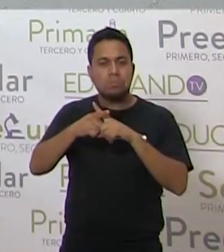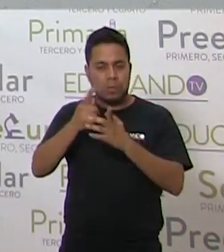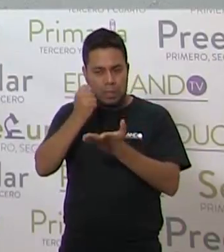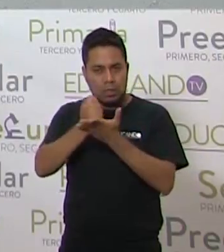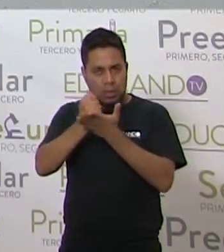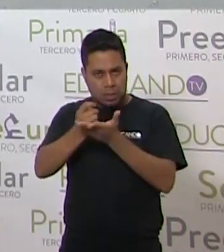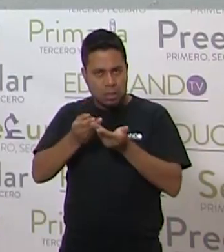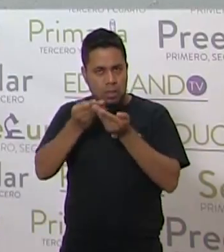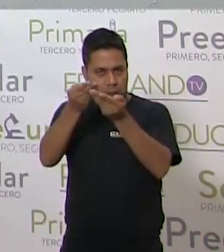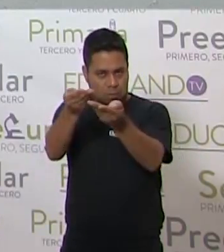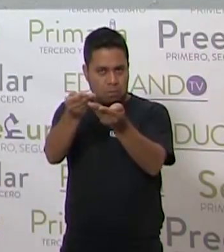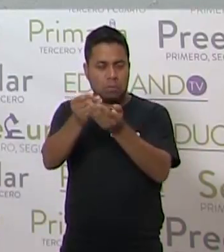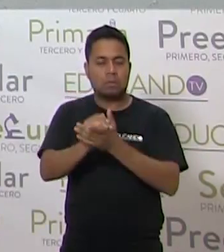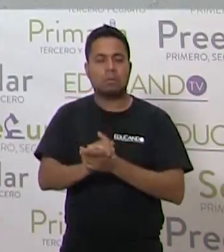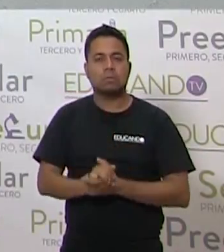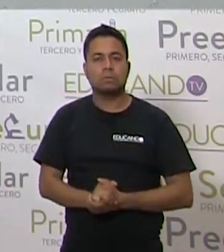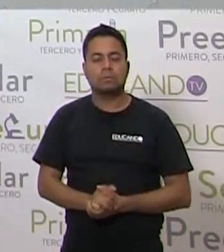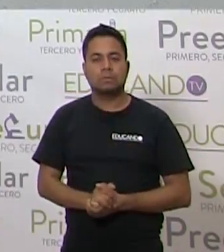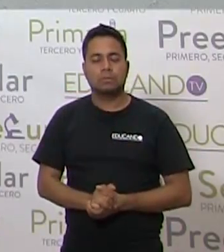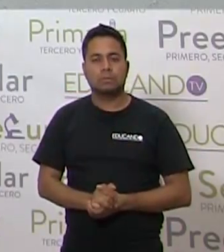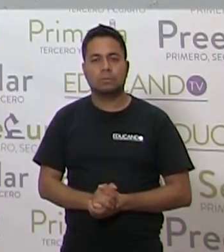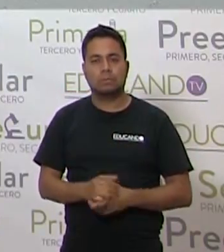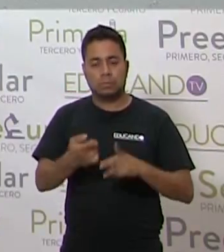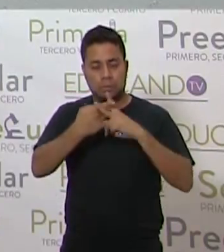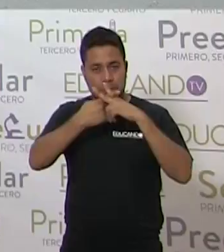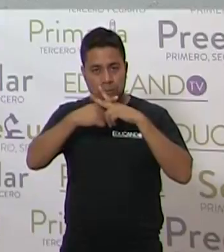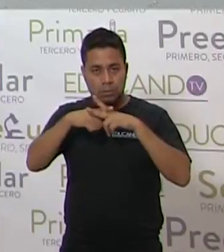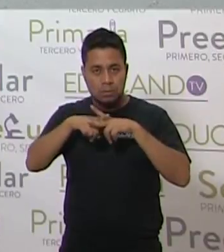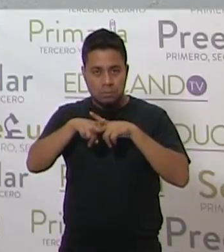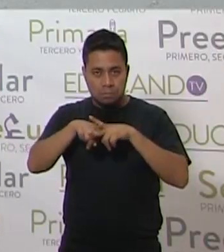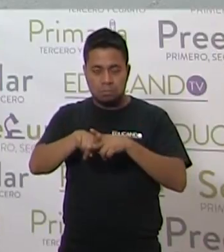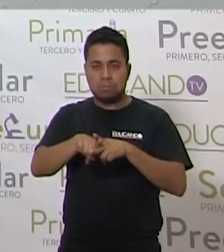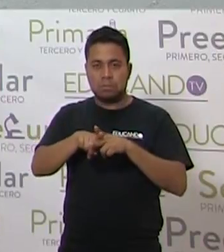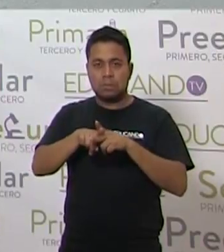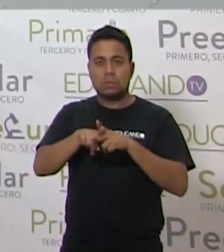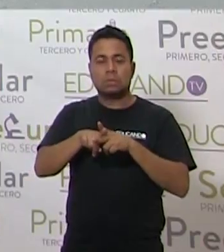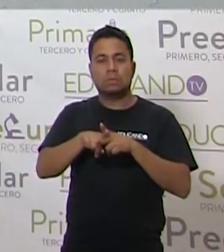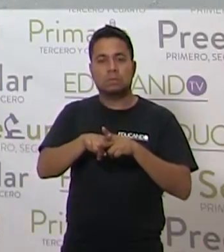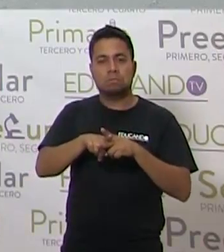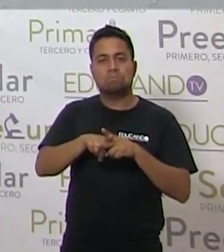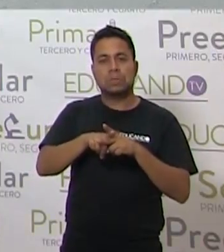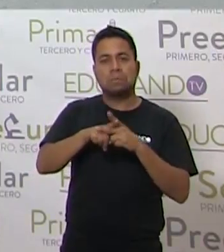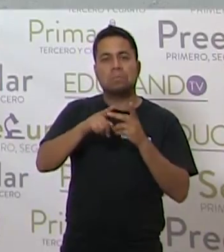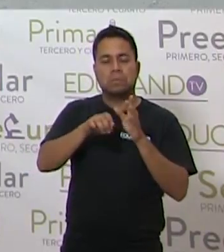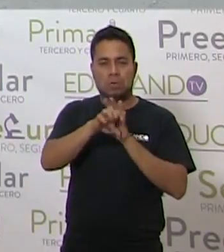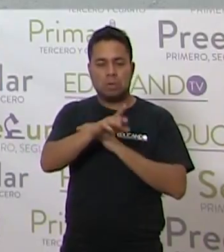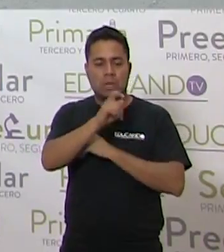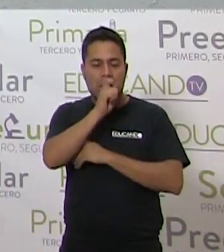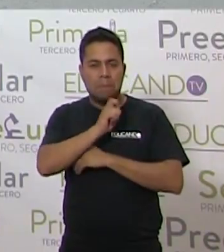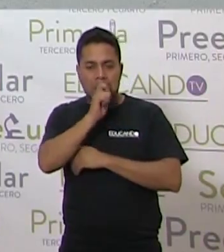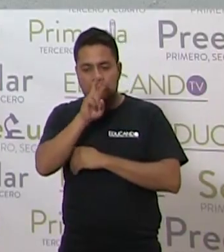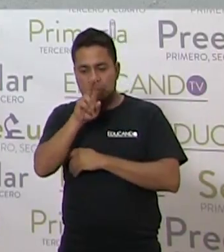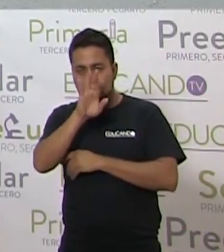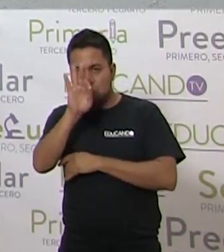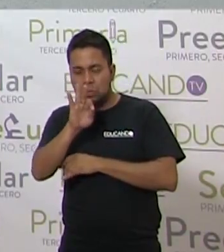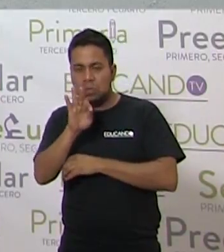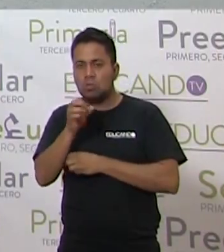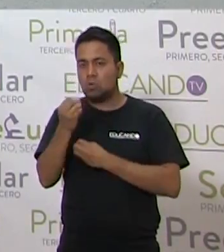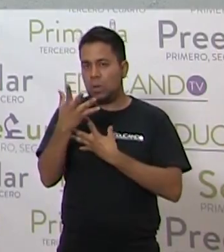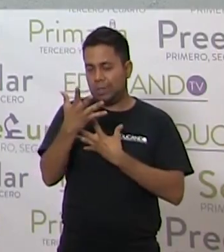empezar a a ver cuánto es Cuánto es Cuántas paletas son 25% entonces desarrollamos